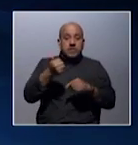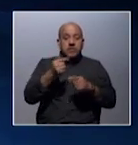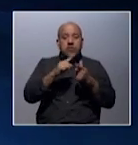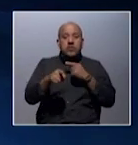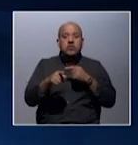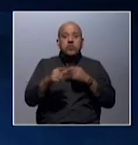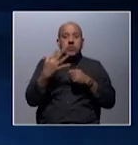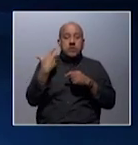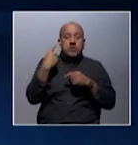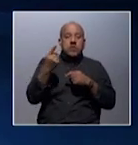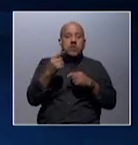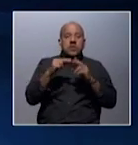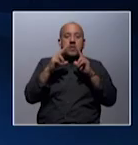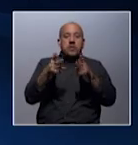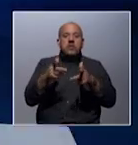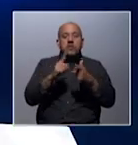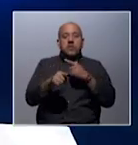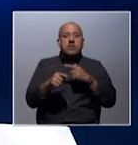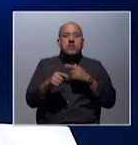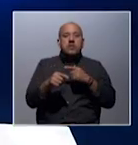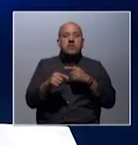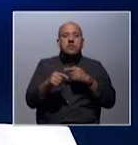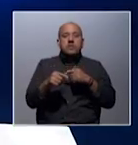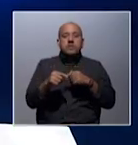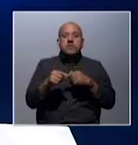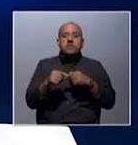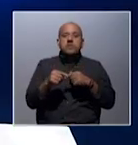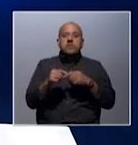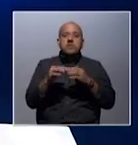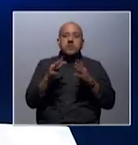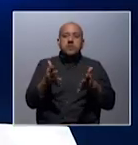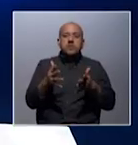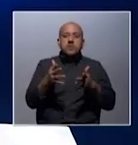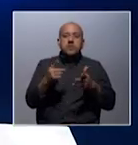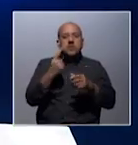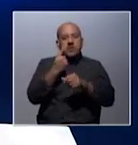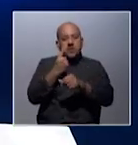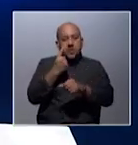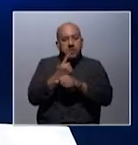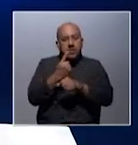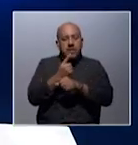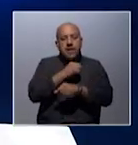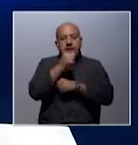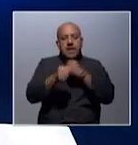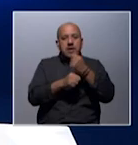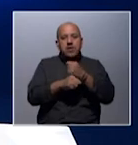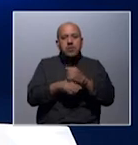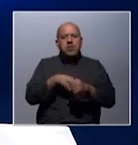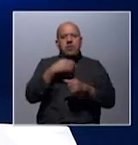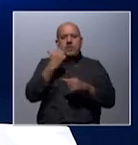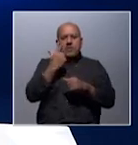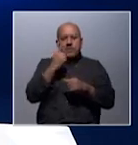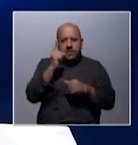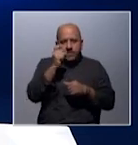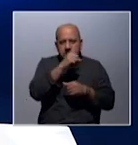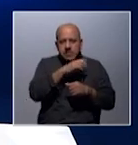Martín Prado, dijo, y una cosa que no es común en los carnavaleros, En el primer año es muy difícil entrar a la liguilla. Nosotros